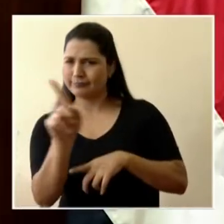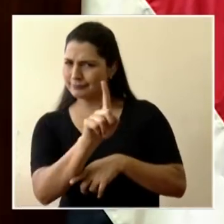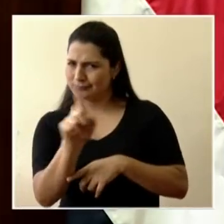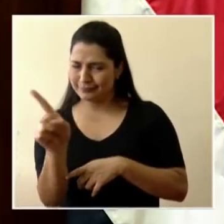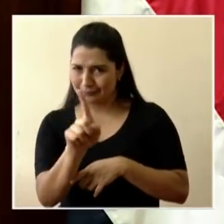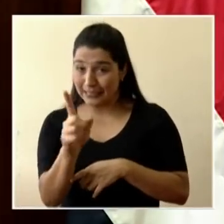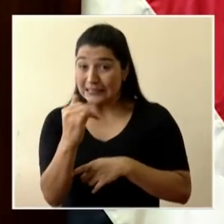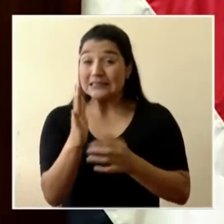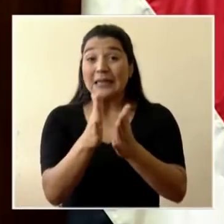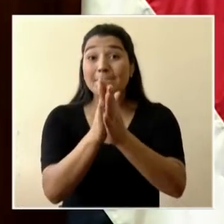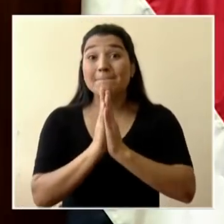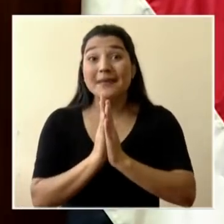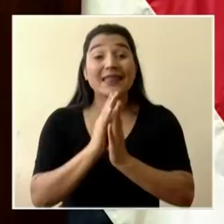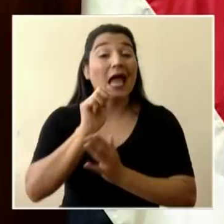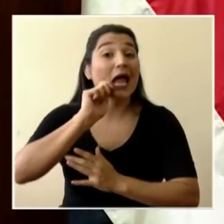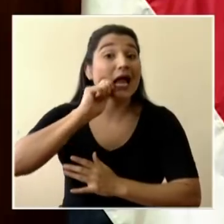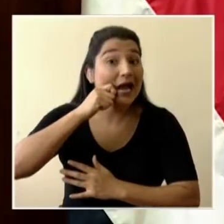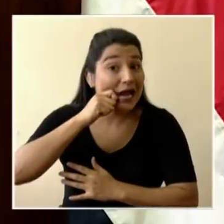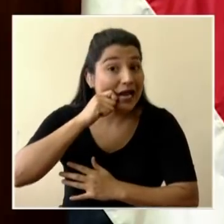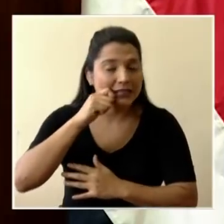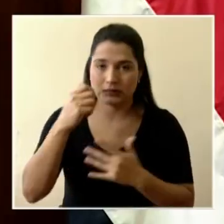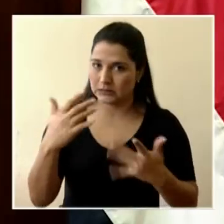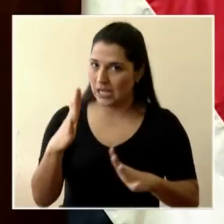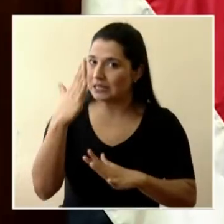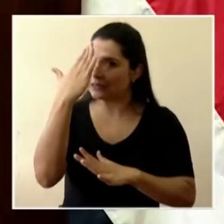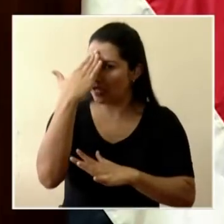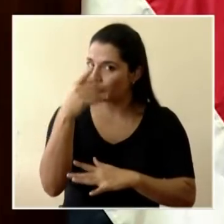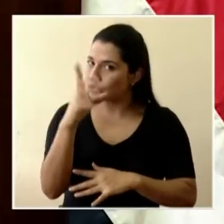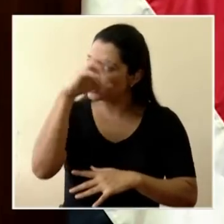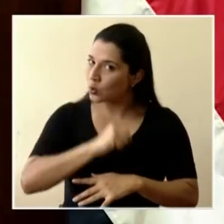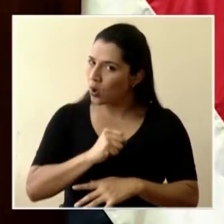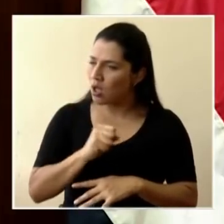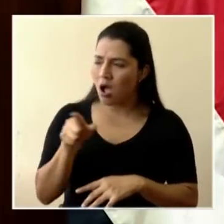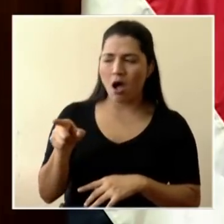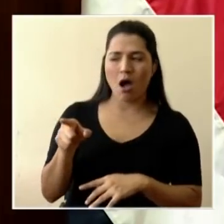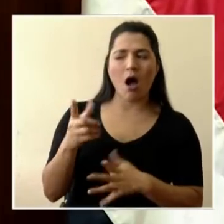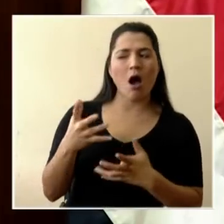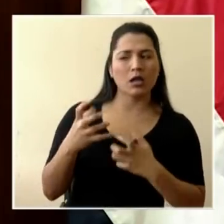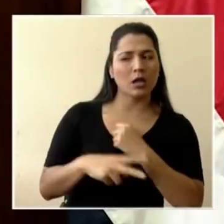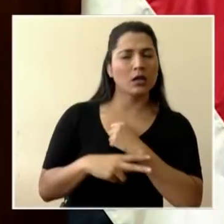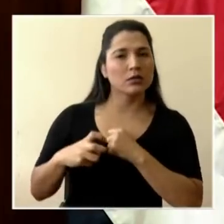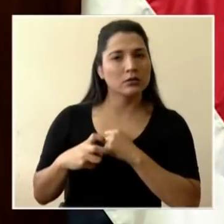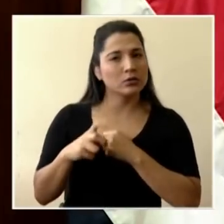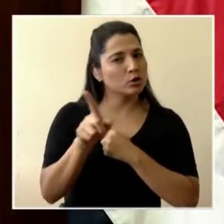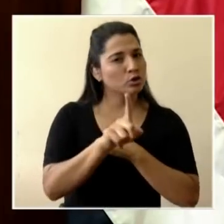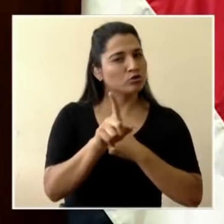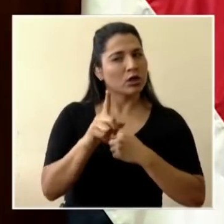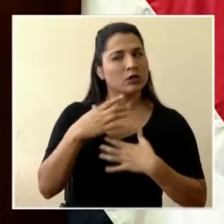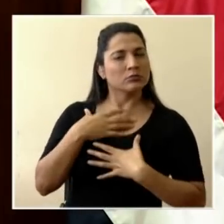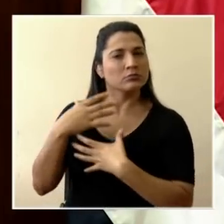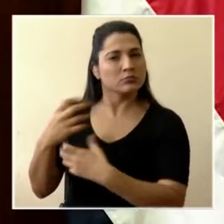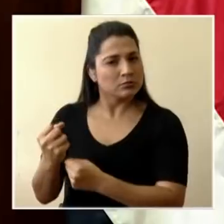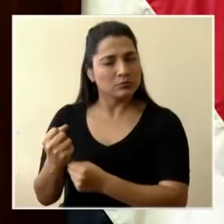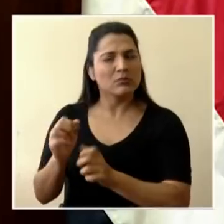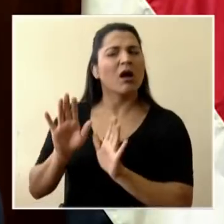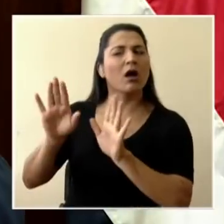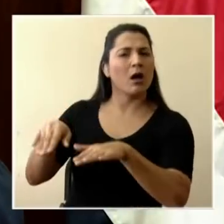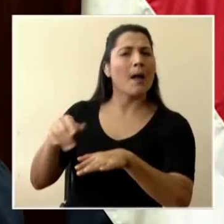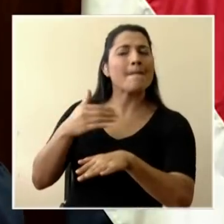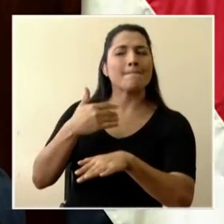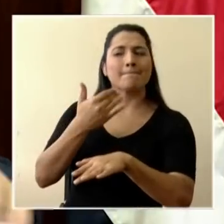piden claves, ya sabemos que estamos en presencia de una situación. Entonces, mejor sea desconfiado, consulte, llame, pregunte, busque los accesos